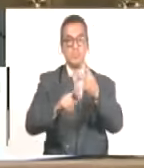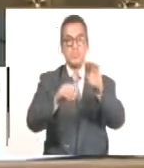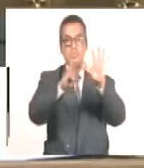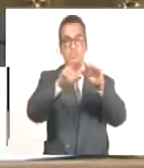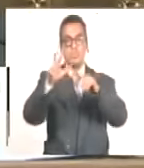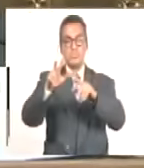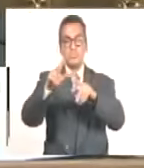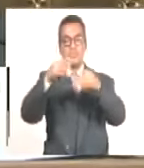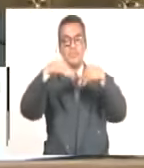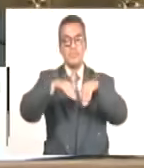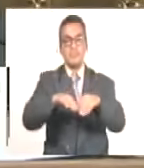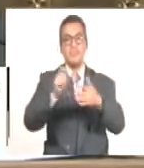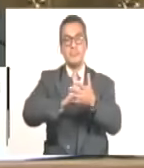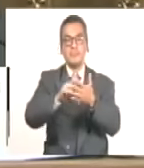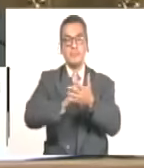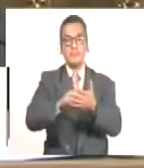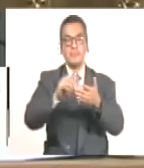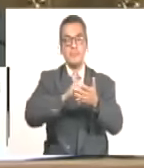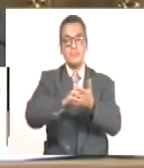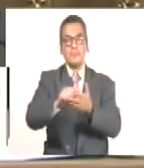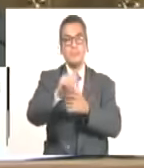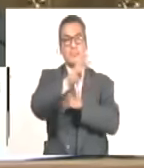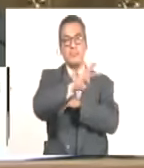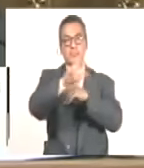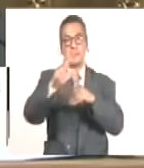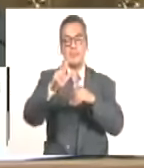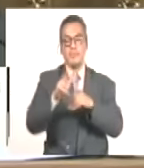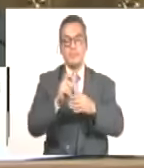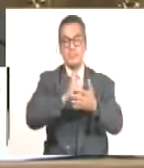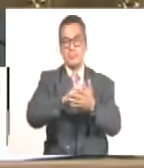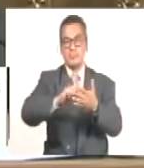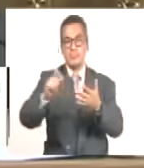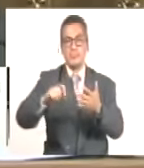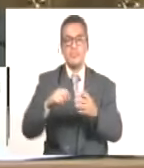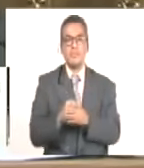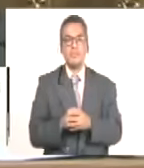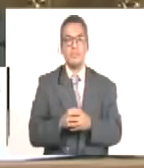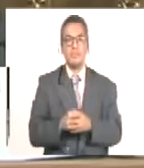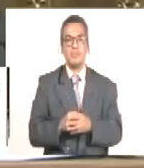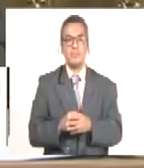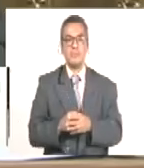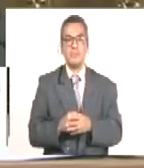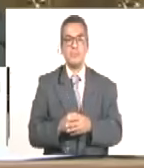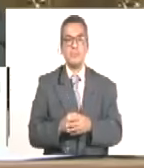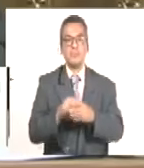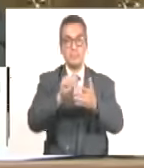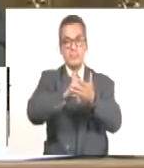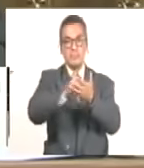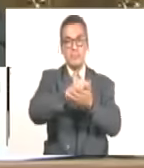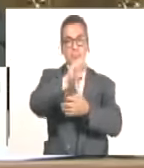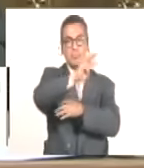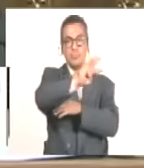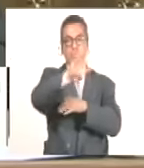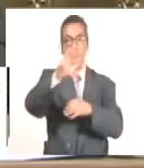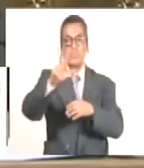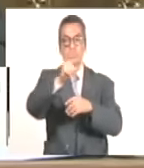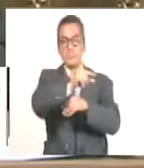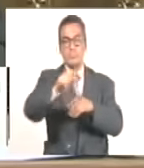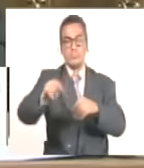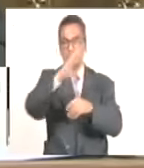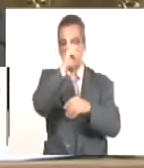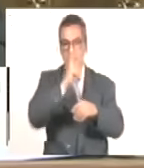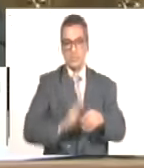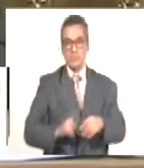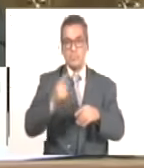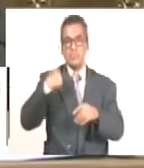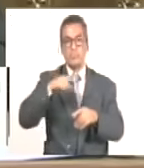98º, se propone aprobar con modificación el contenido del artículo 43, el cual queda redactado en los siguientes términos. Artículo 43. Las personas con